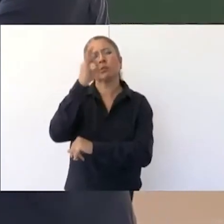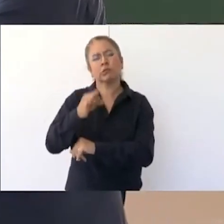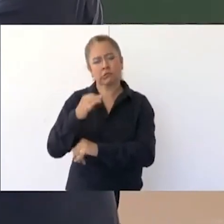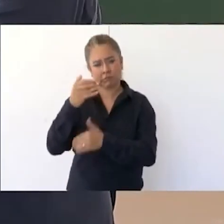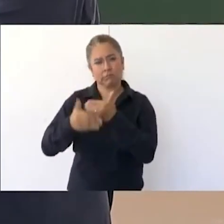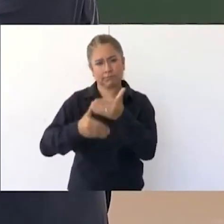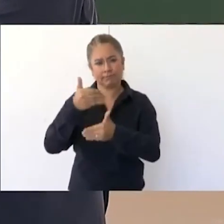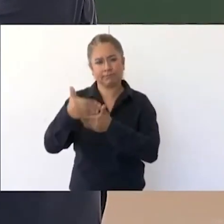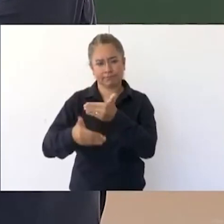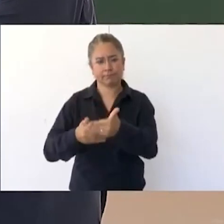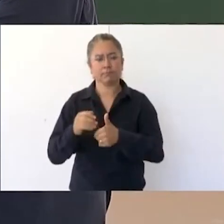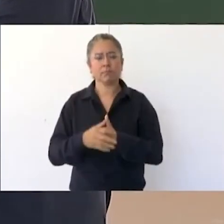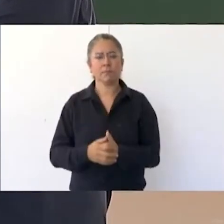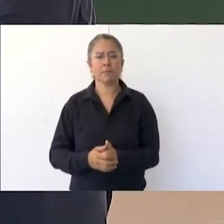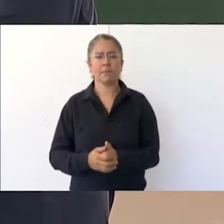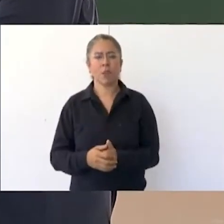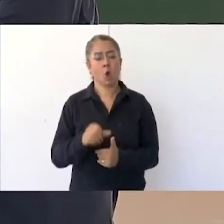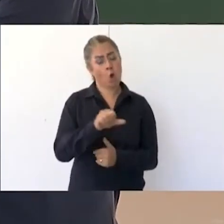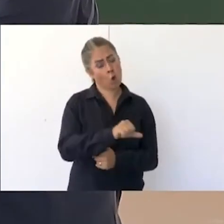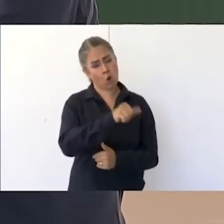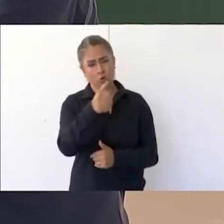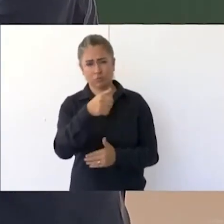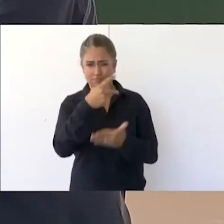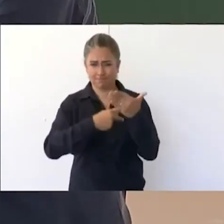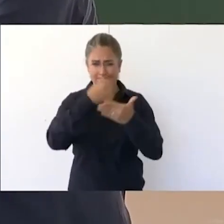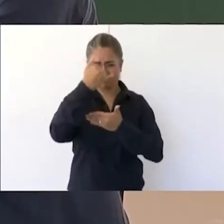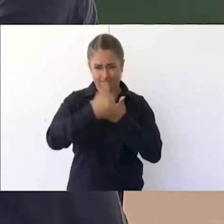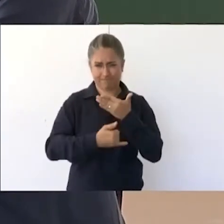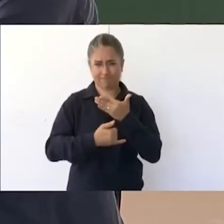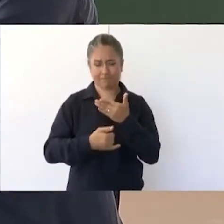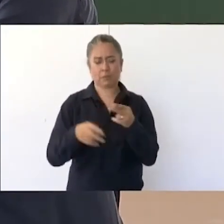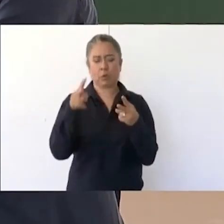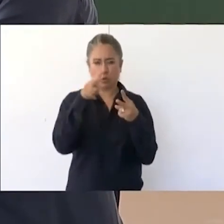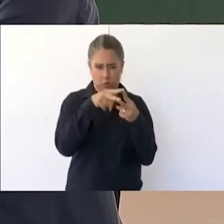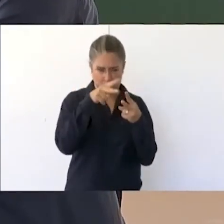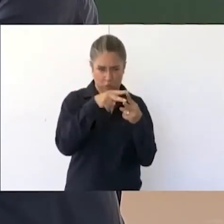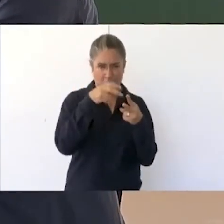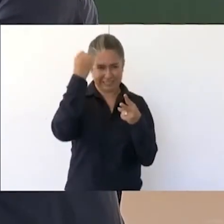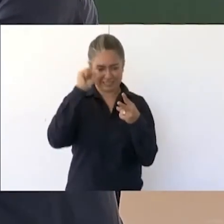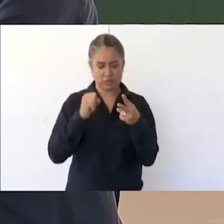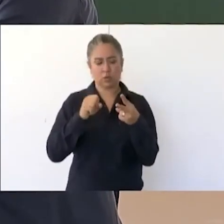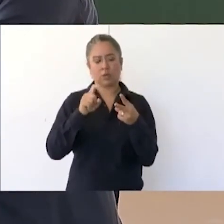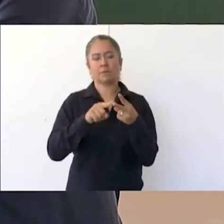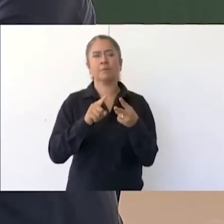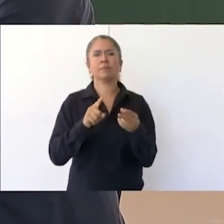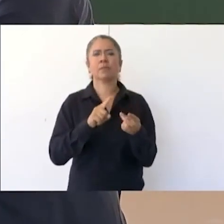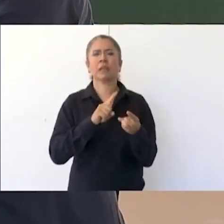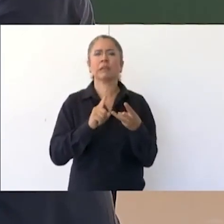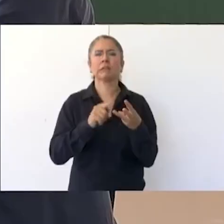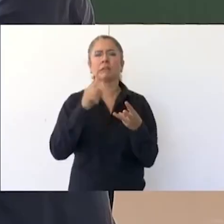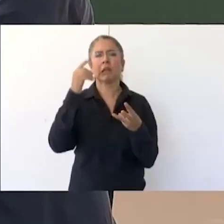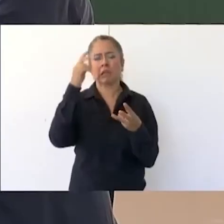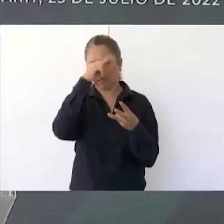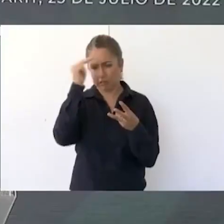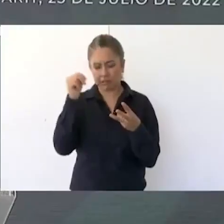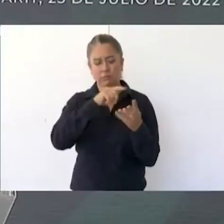Y el otro proyecto, porque son 2 en Sinaloa, es Nayarit y